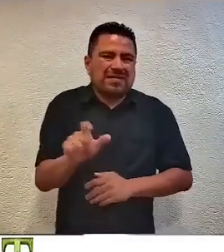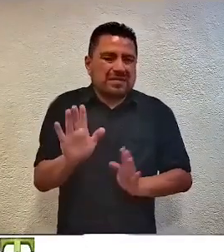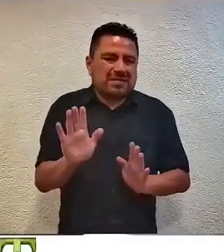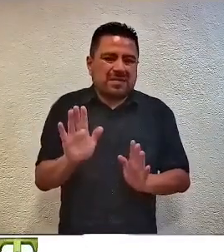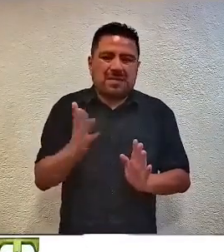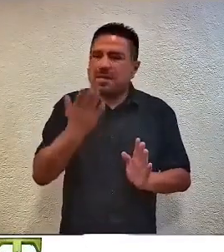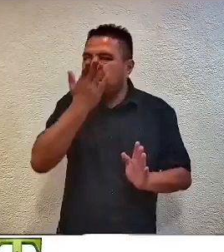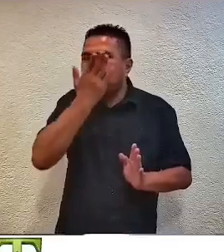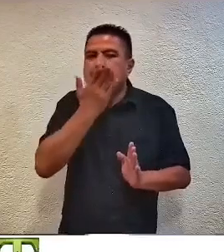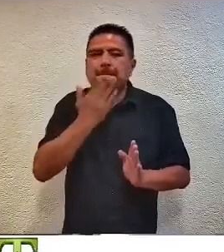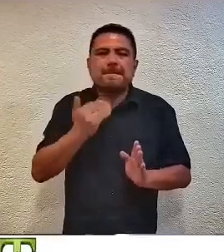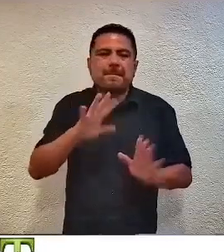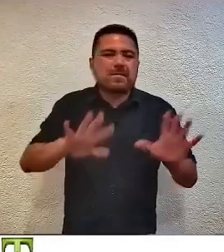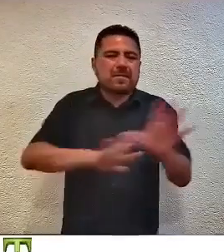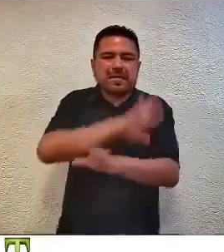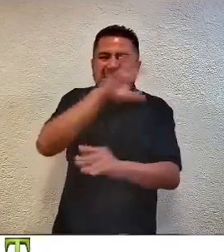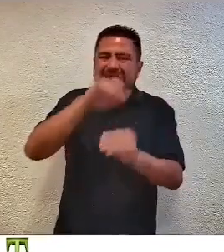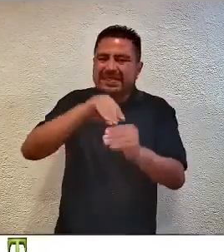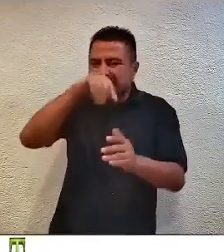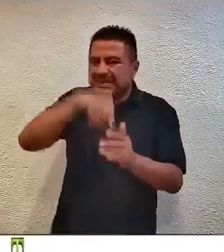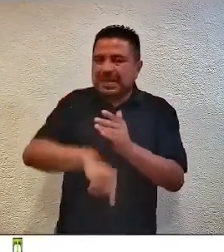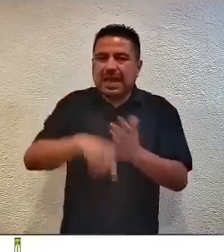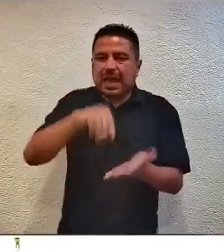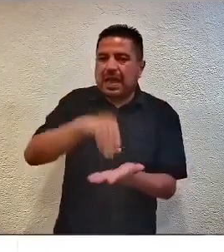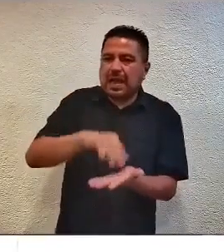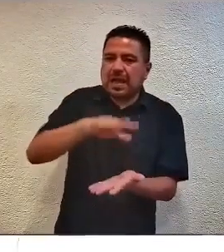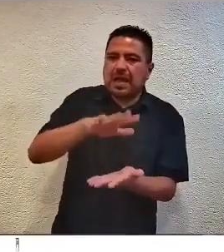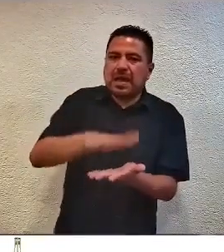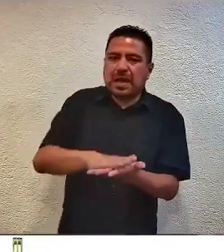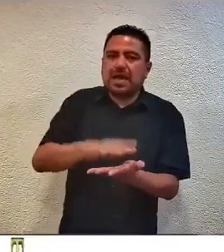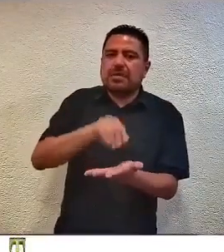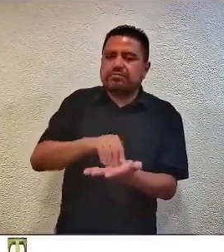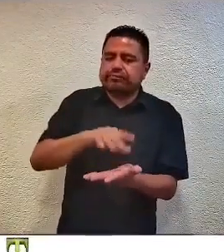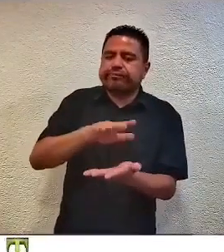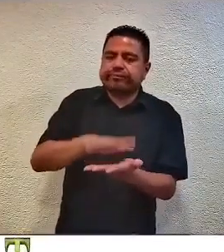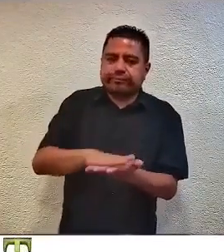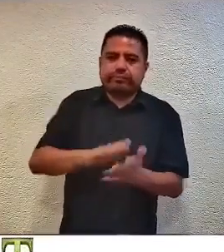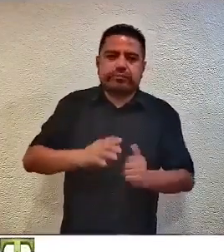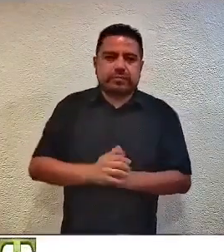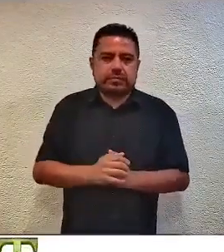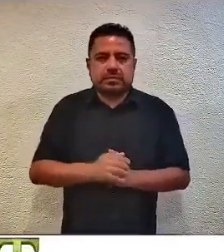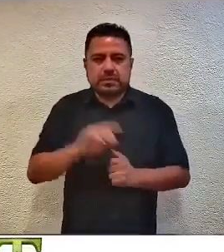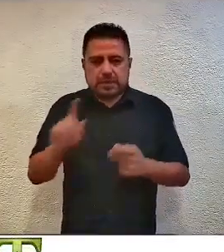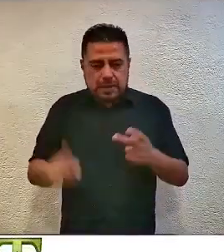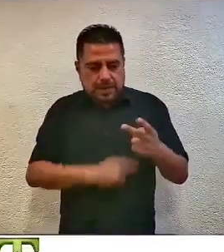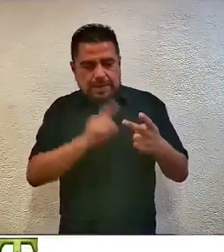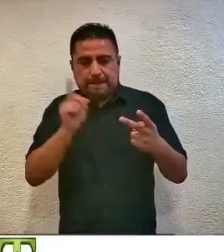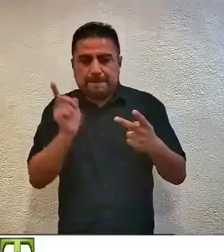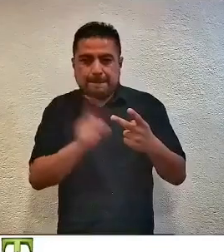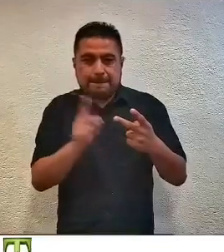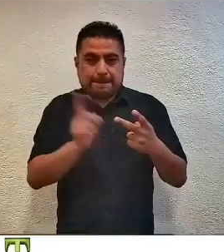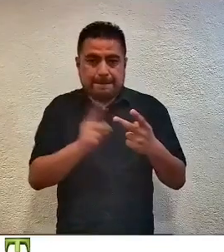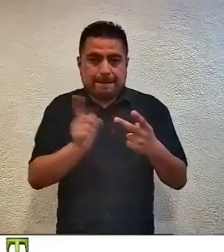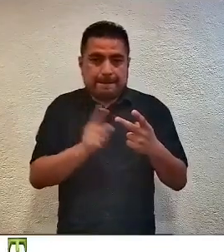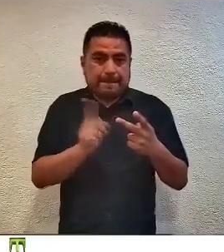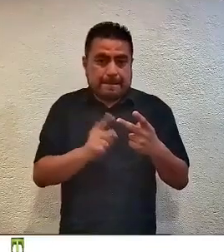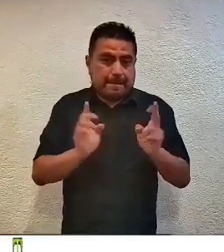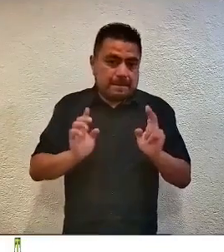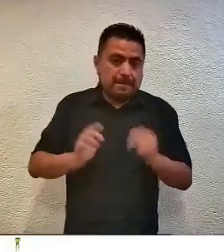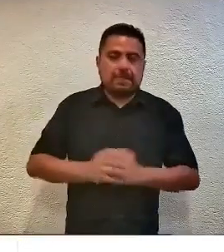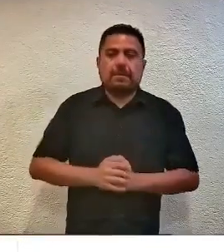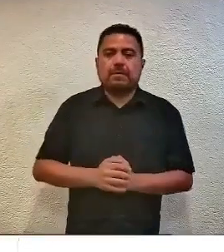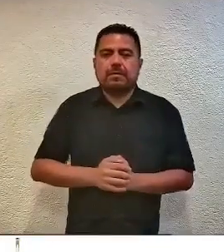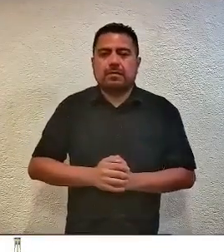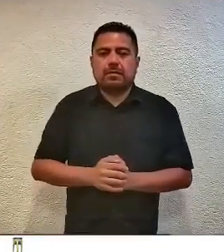no teníamos todos esos precedentes o antecedentes. La segunda razón